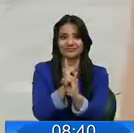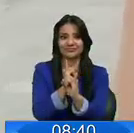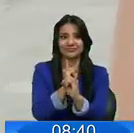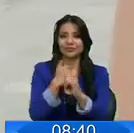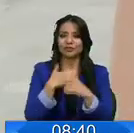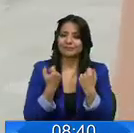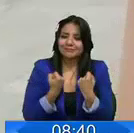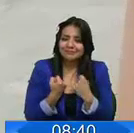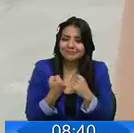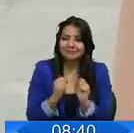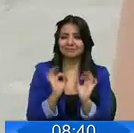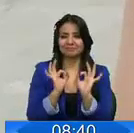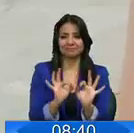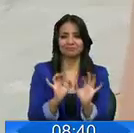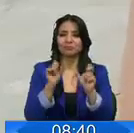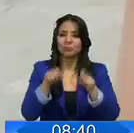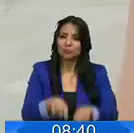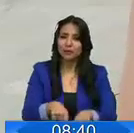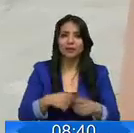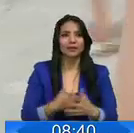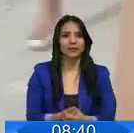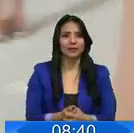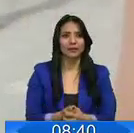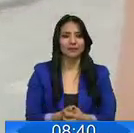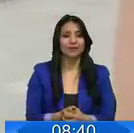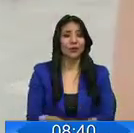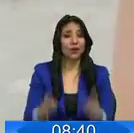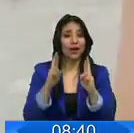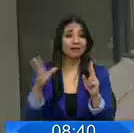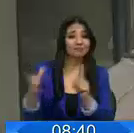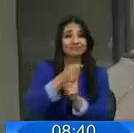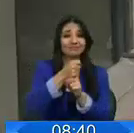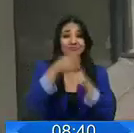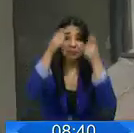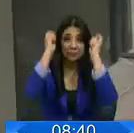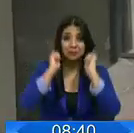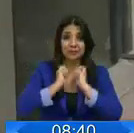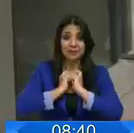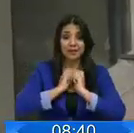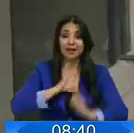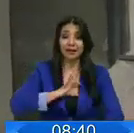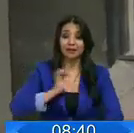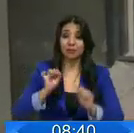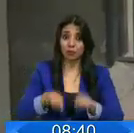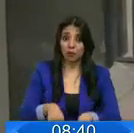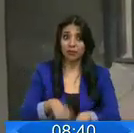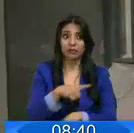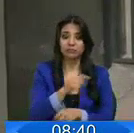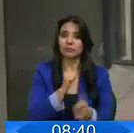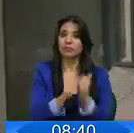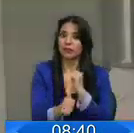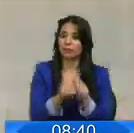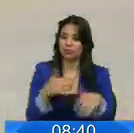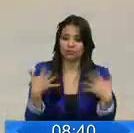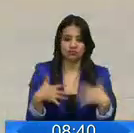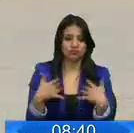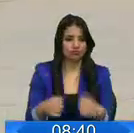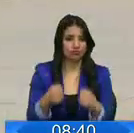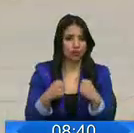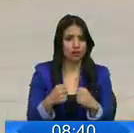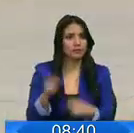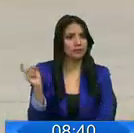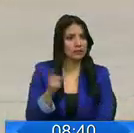mí para poder intentar alcanzar una medalla. Bueno, sí, es un deporte muy fuerte, es un deporte que exige